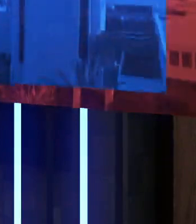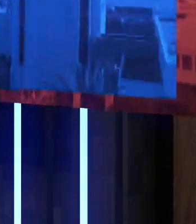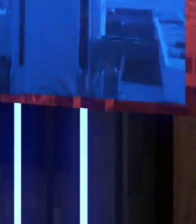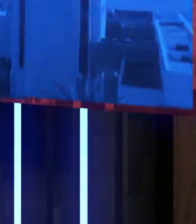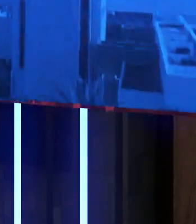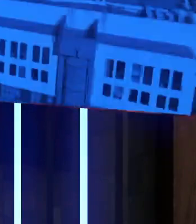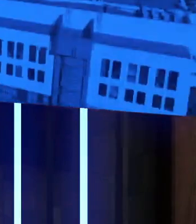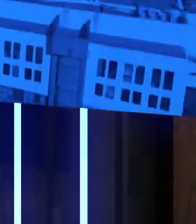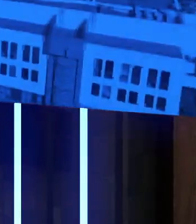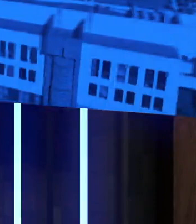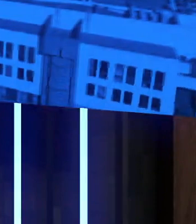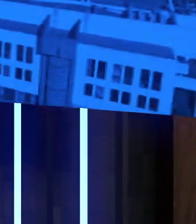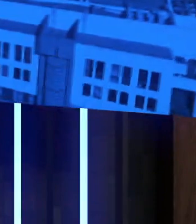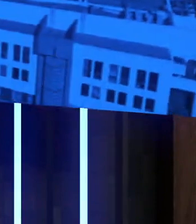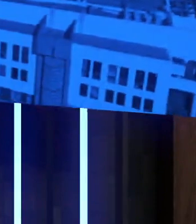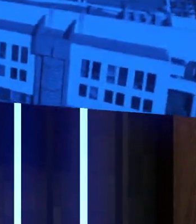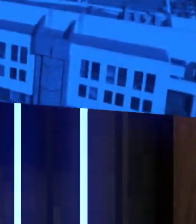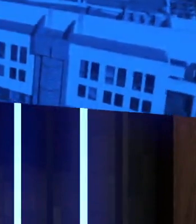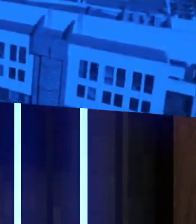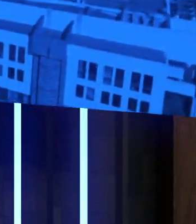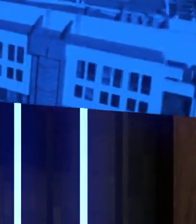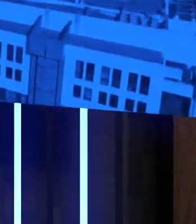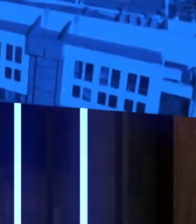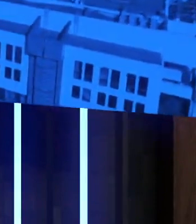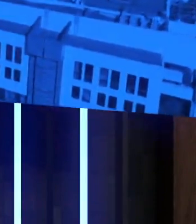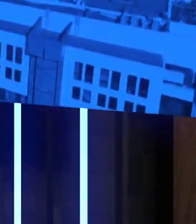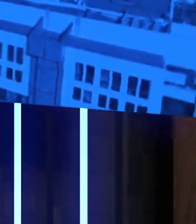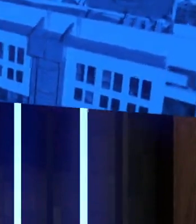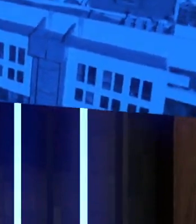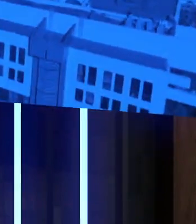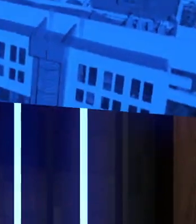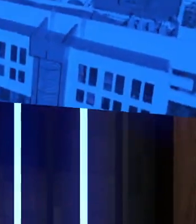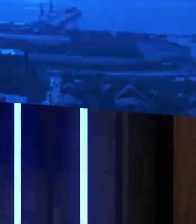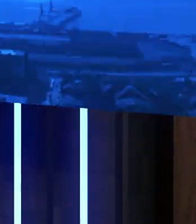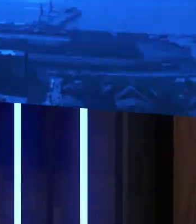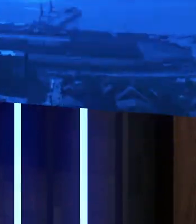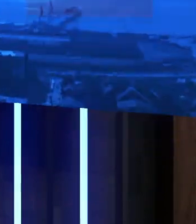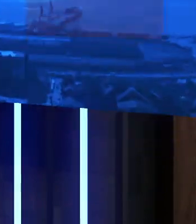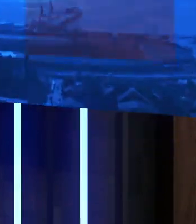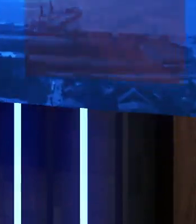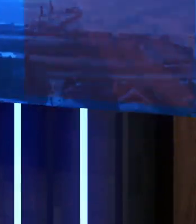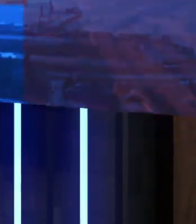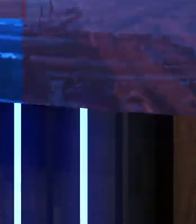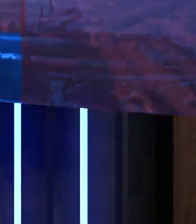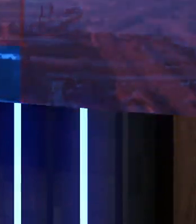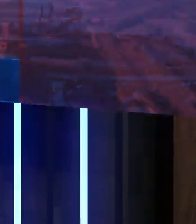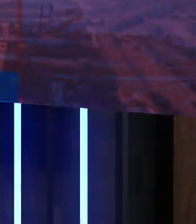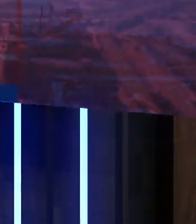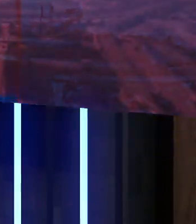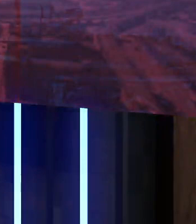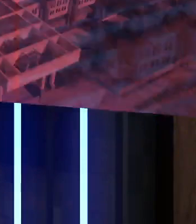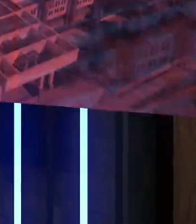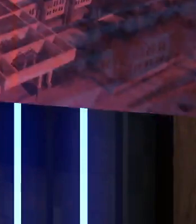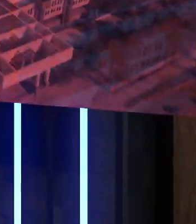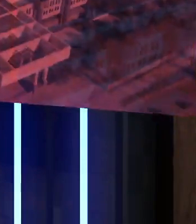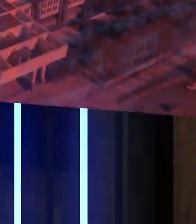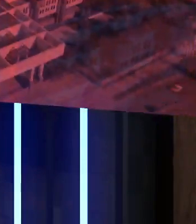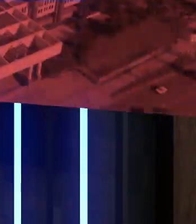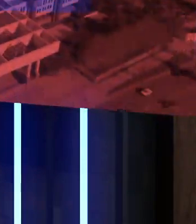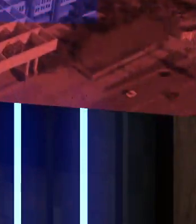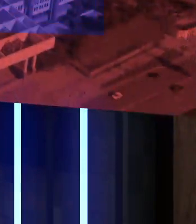octubre, informamos que la sala ratificó las resoluciones que piden al Ejecutivo homologar los beneficios de alimentación que poseen